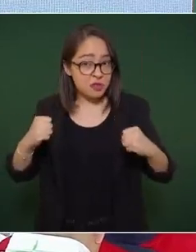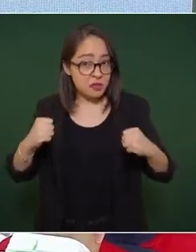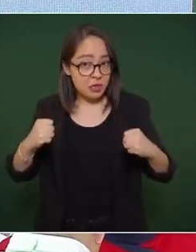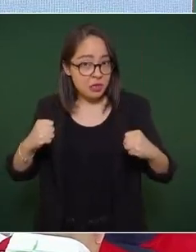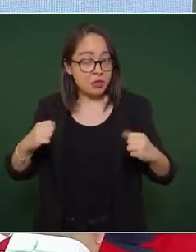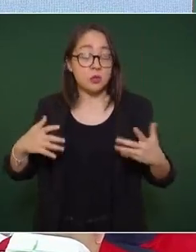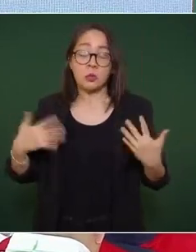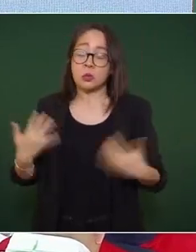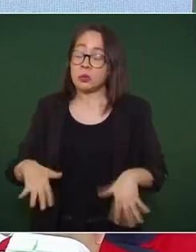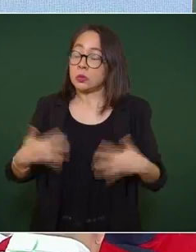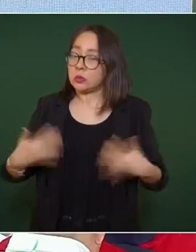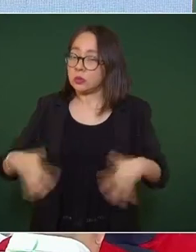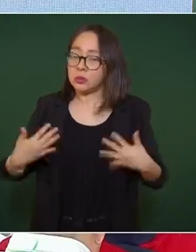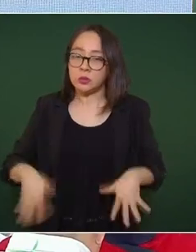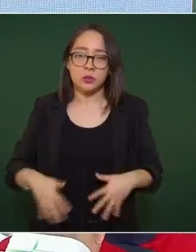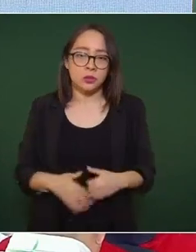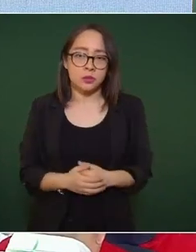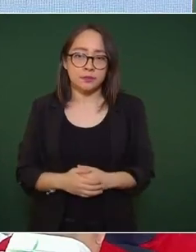porque